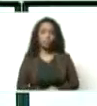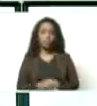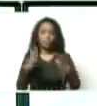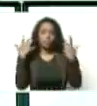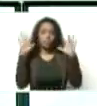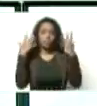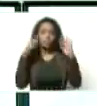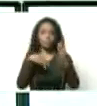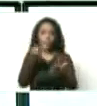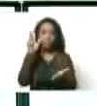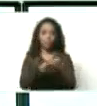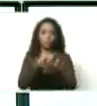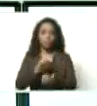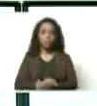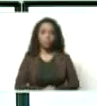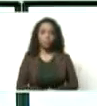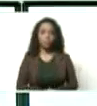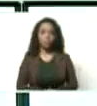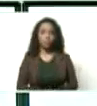aprobado